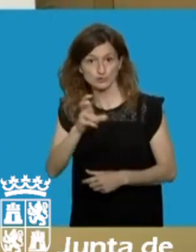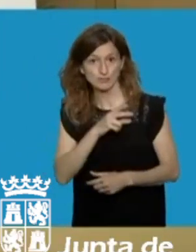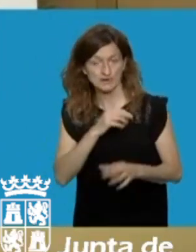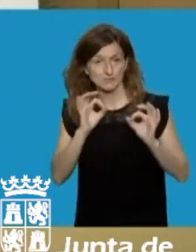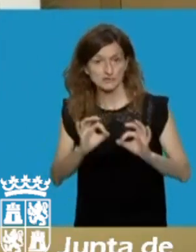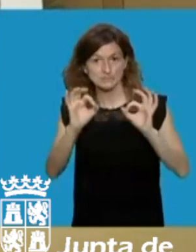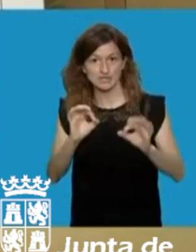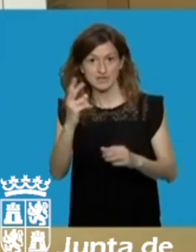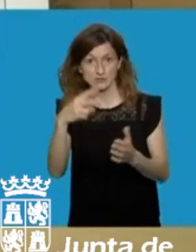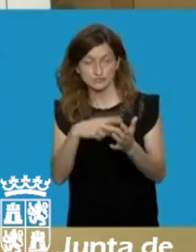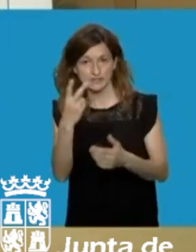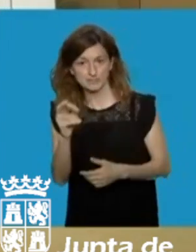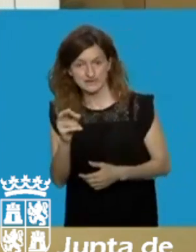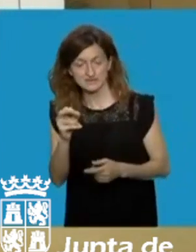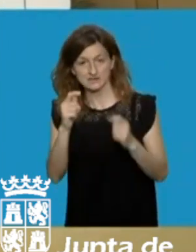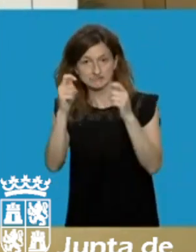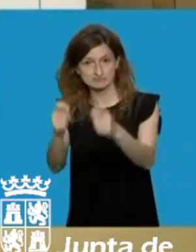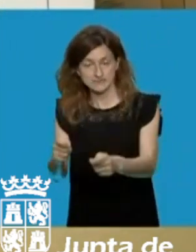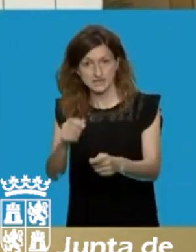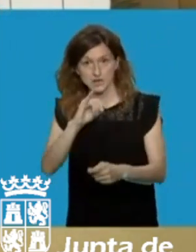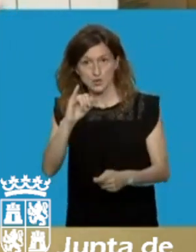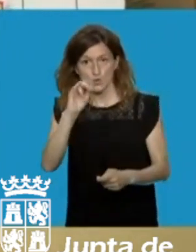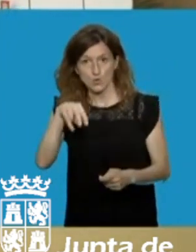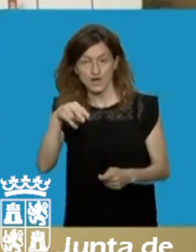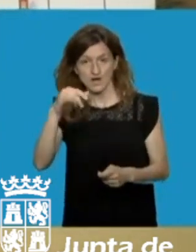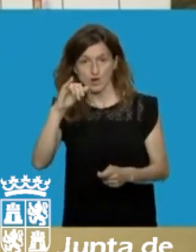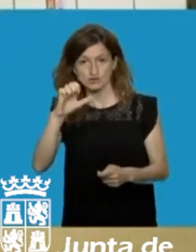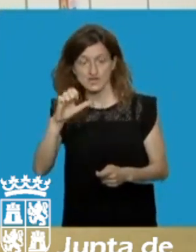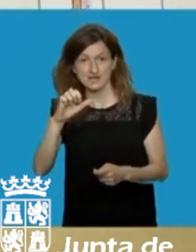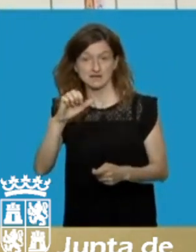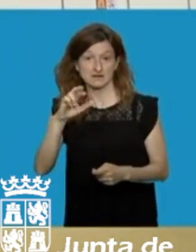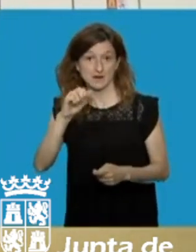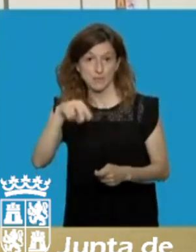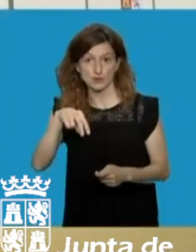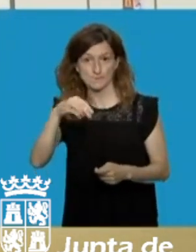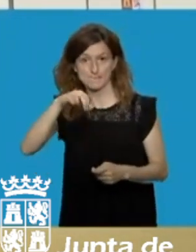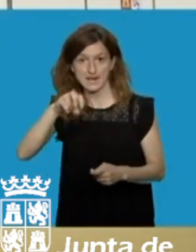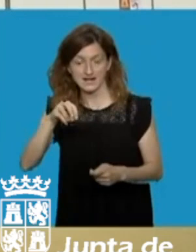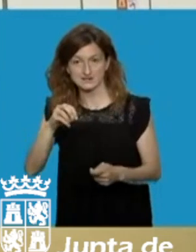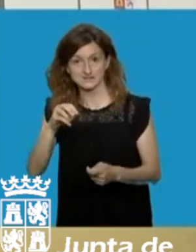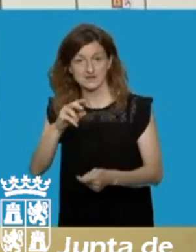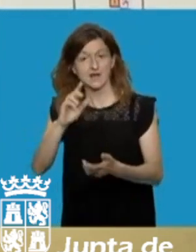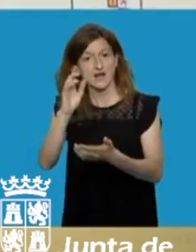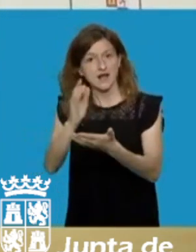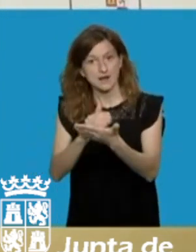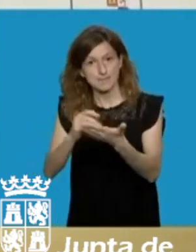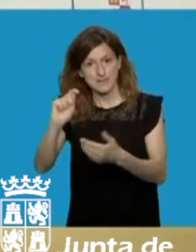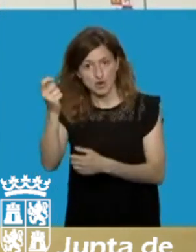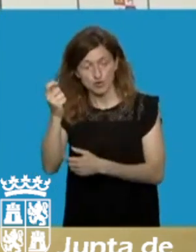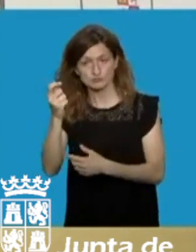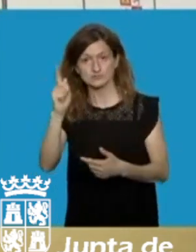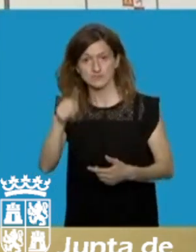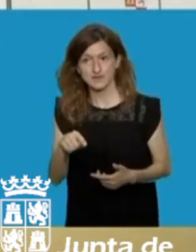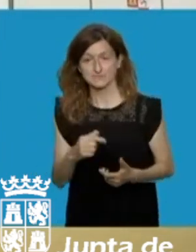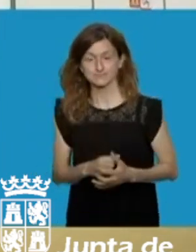especiales de 2020 ha recaído en Juan José Ramón Mangas, campeón del mundo en 1991 y diploma olímpico, hay